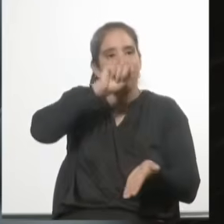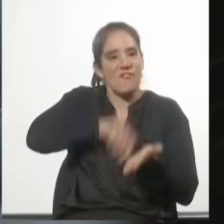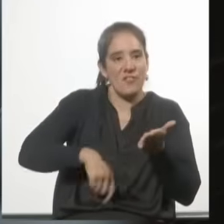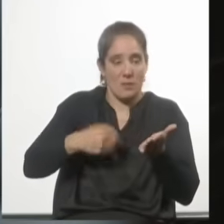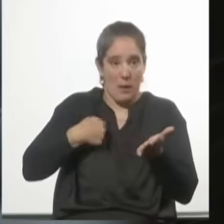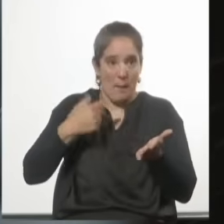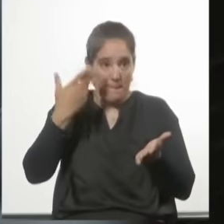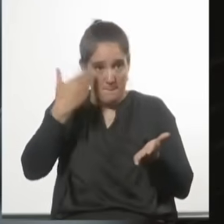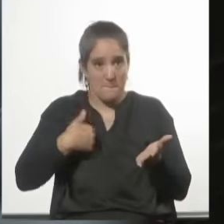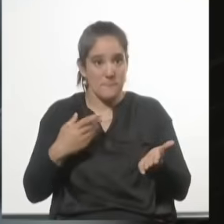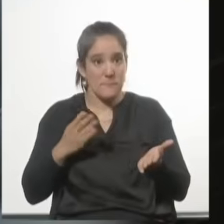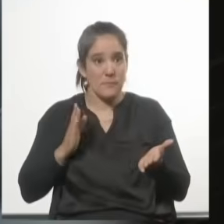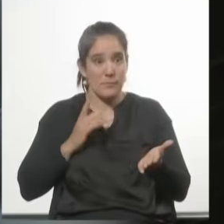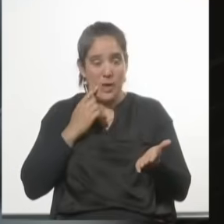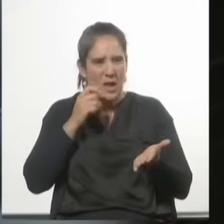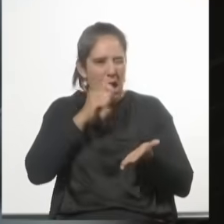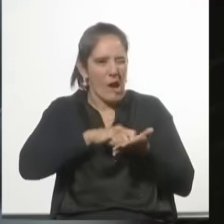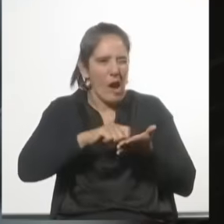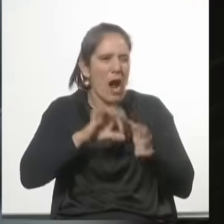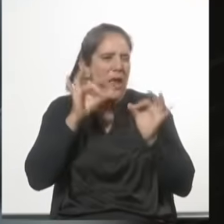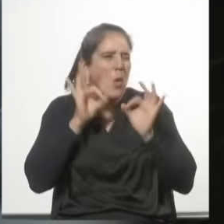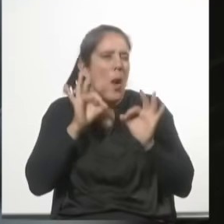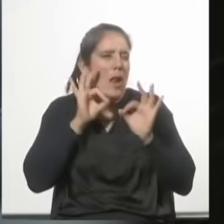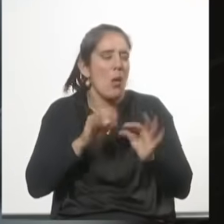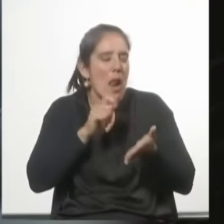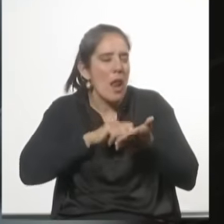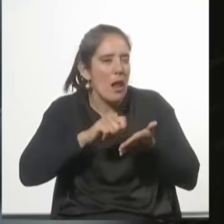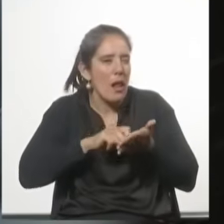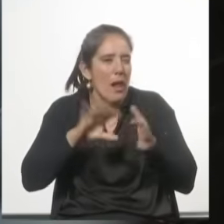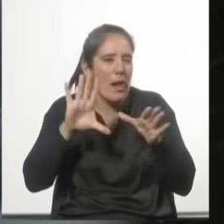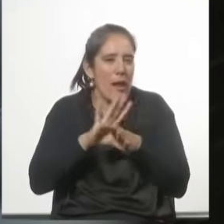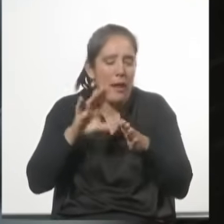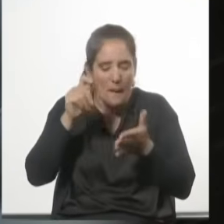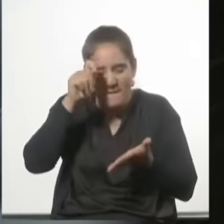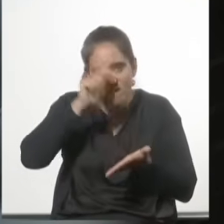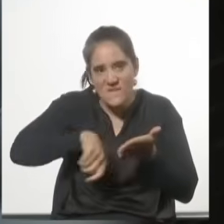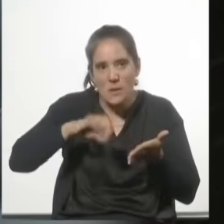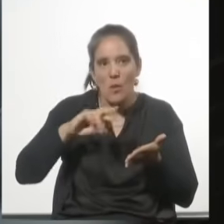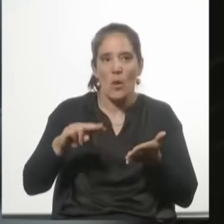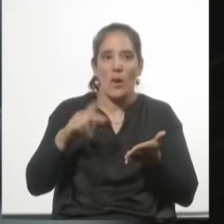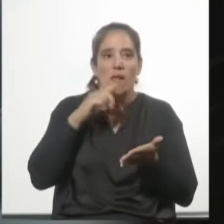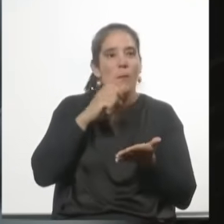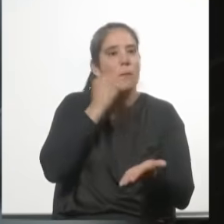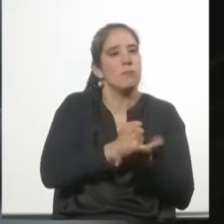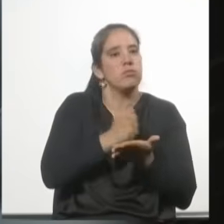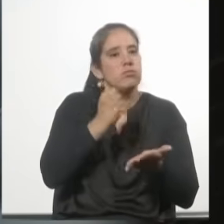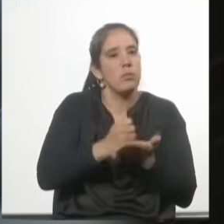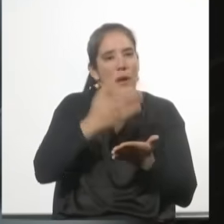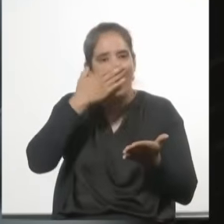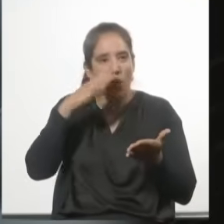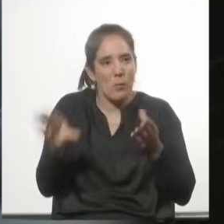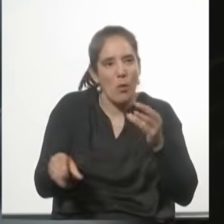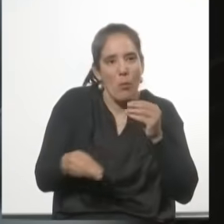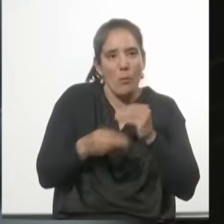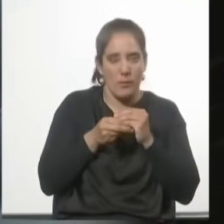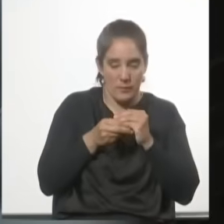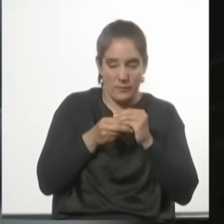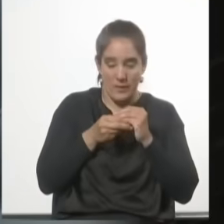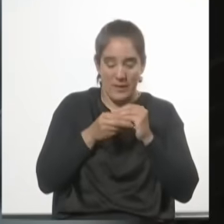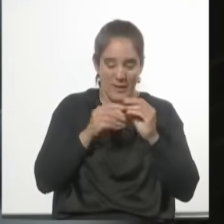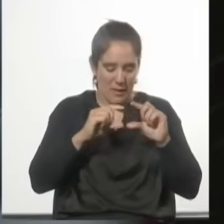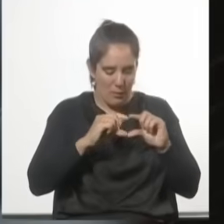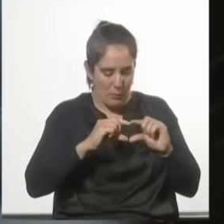del notario con signo y rúbrica, y además ha sido apostillada para que después simplemente se inserte este último folio y el texto de la